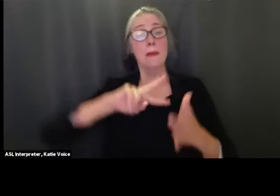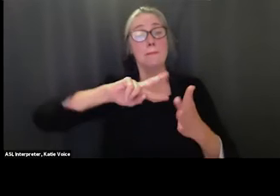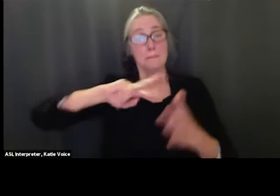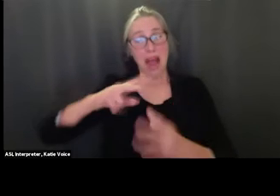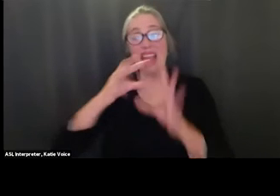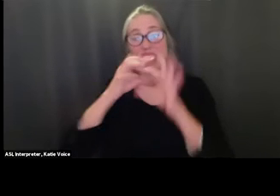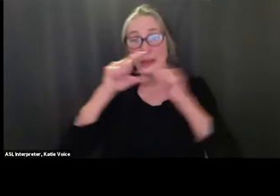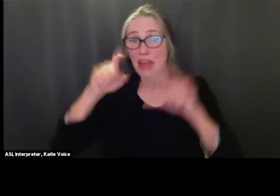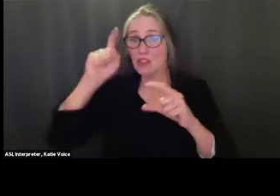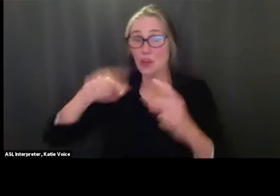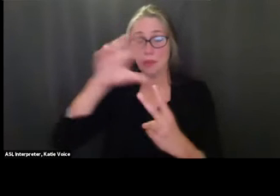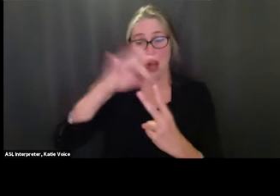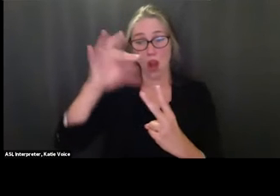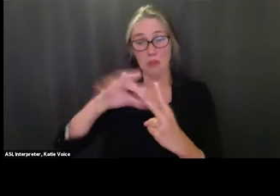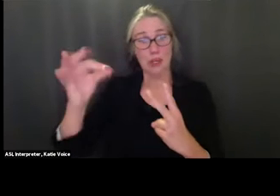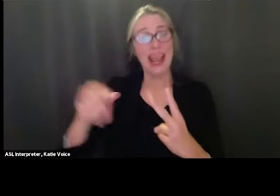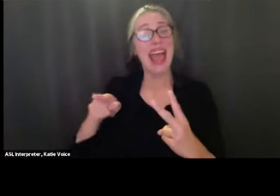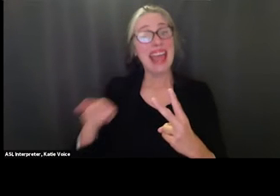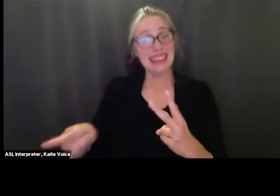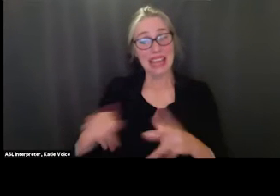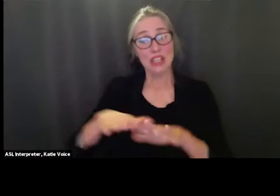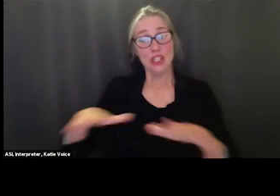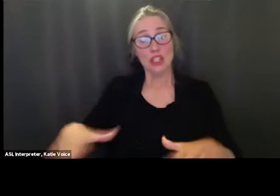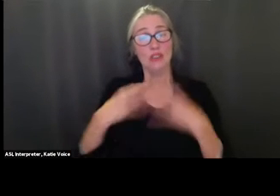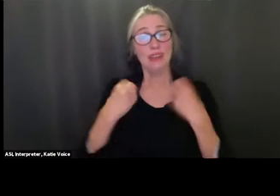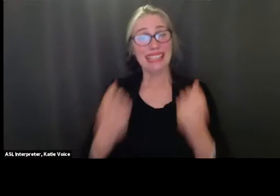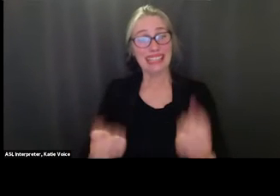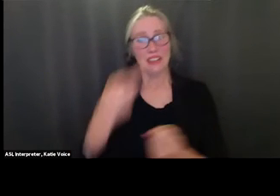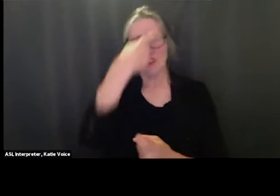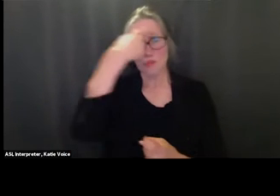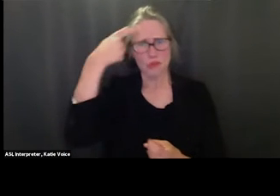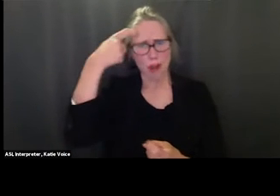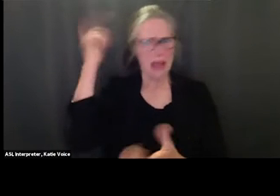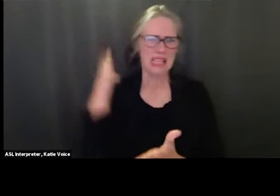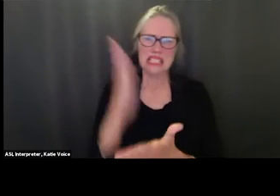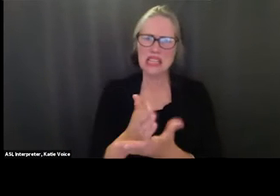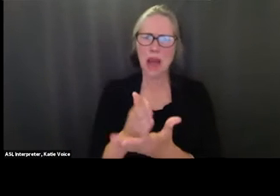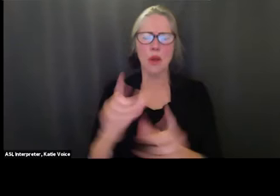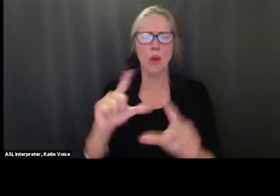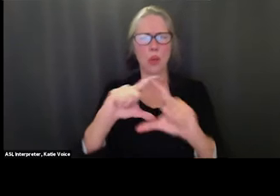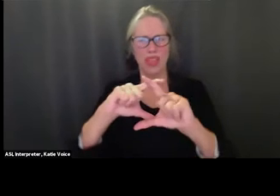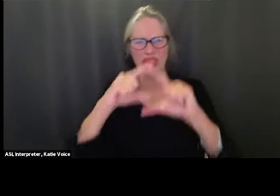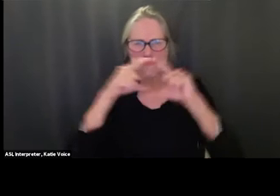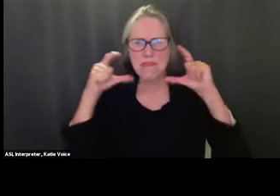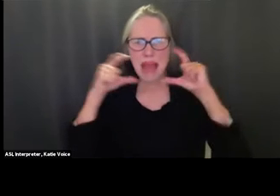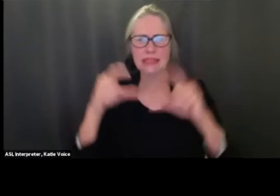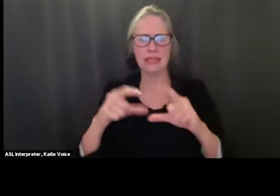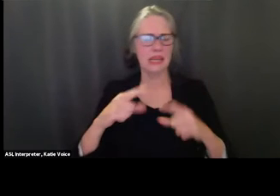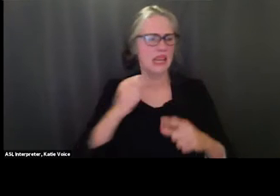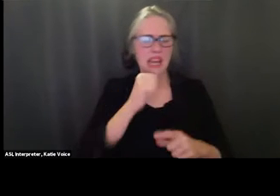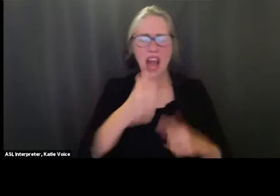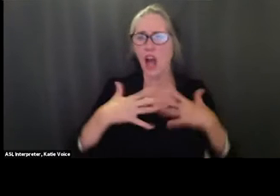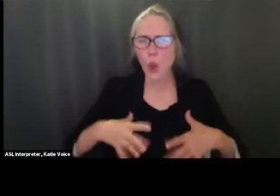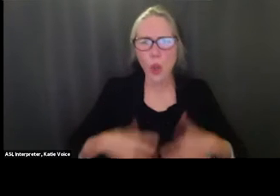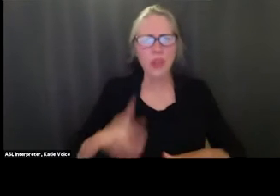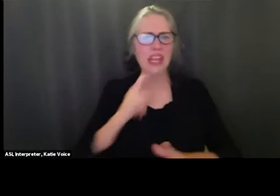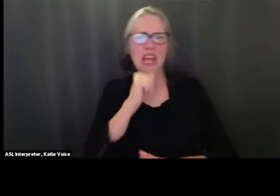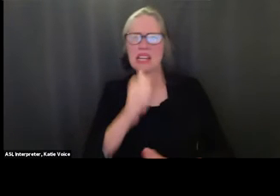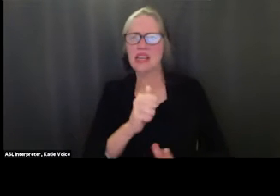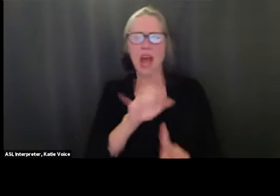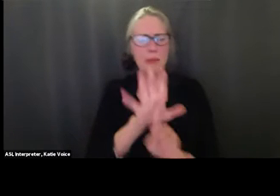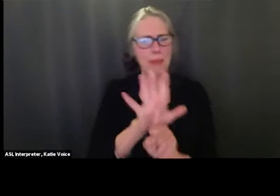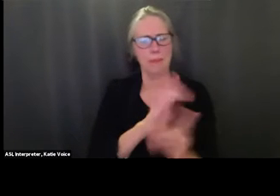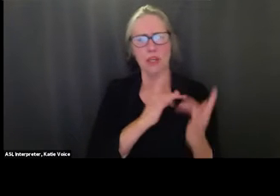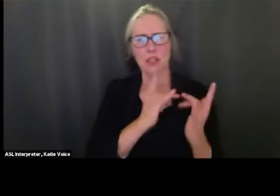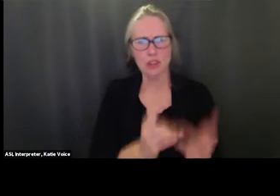niños sanen de este trauma, pero paren con los cubrebocas. Esto no es un artículo de vestimenta.